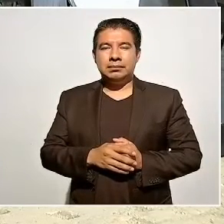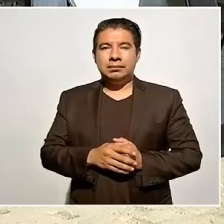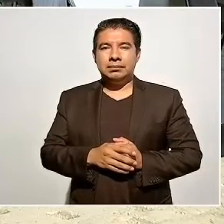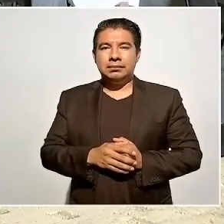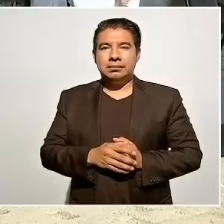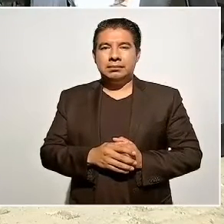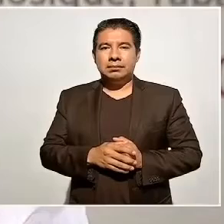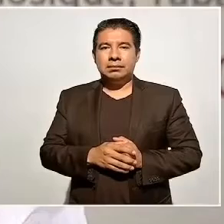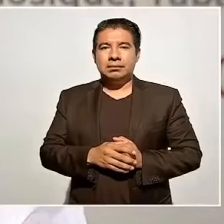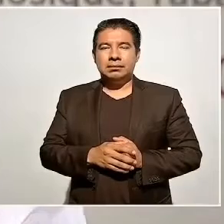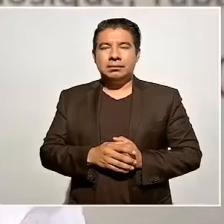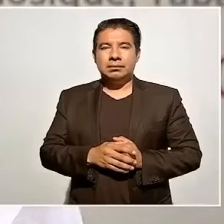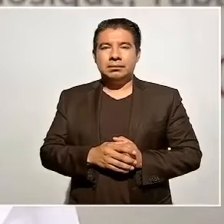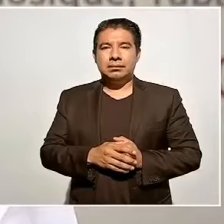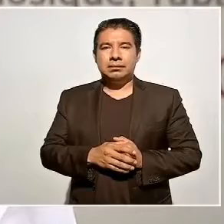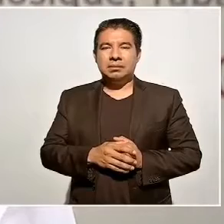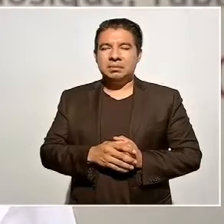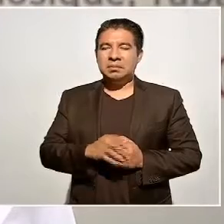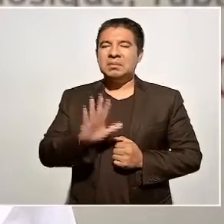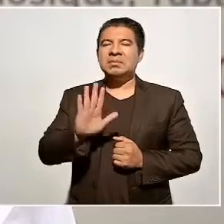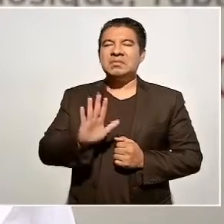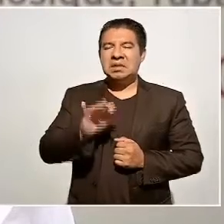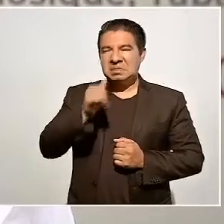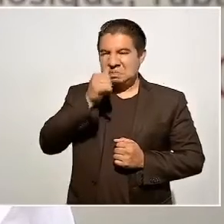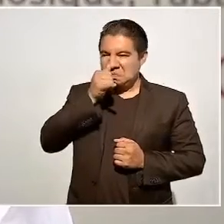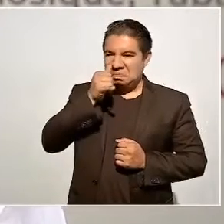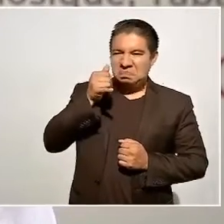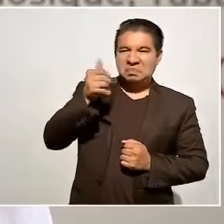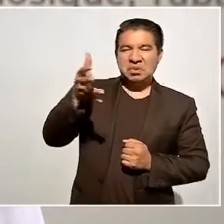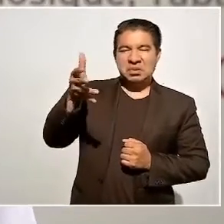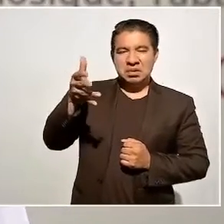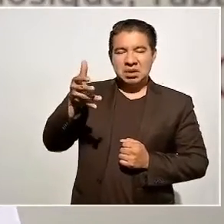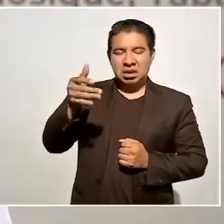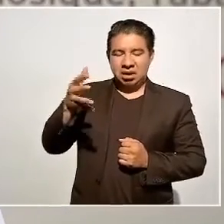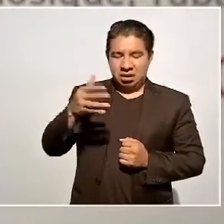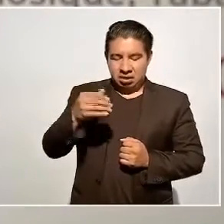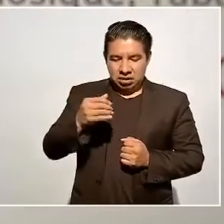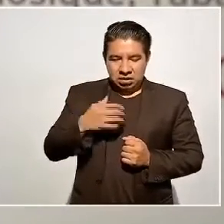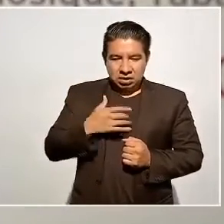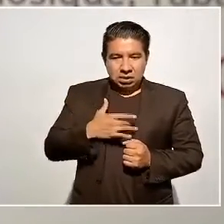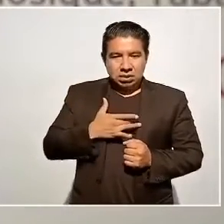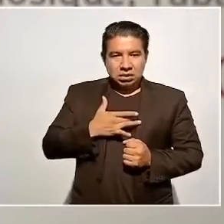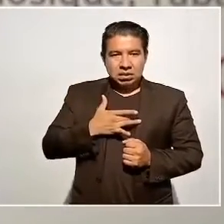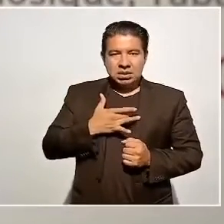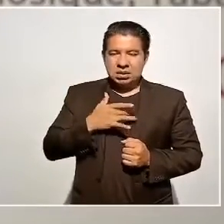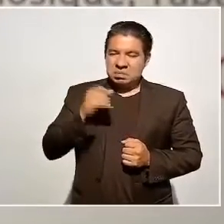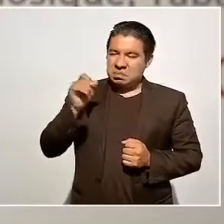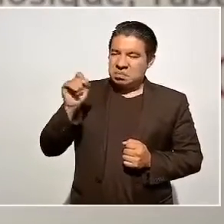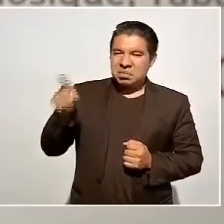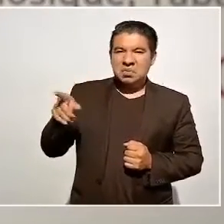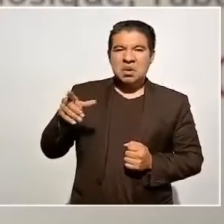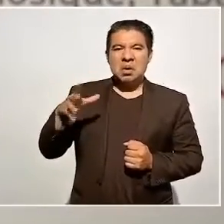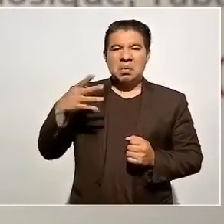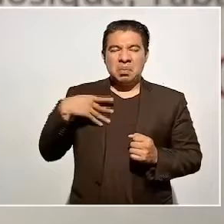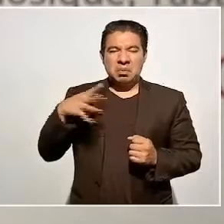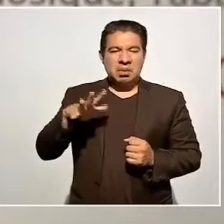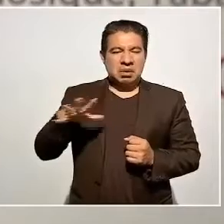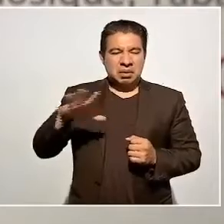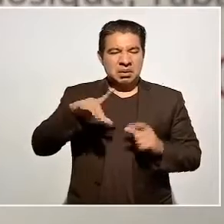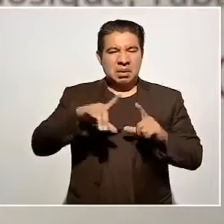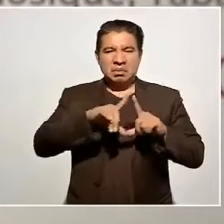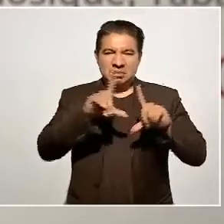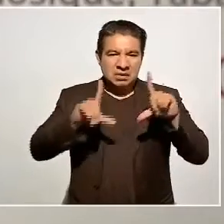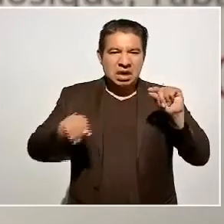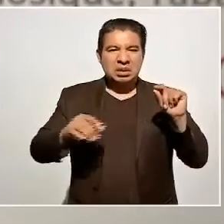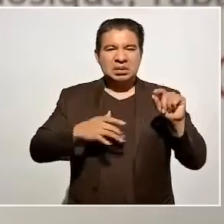Una actitud ofensiva para la dignidad de México y la dignidad de nuestro pueblo y la